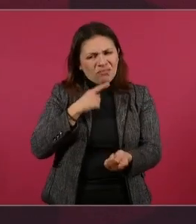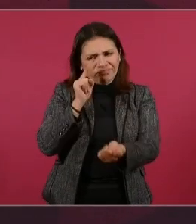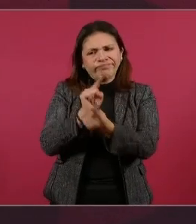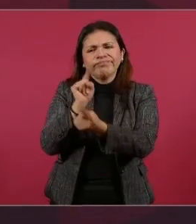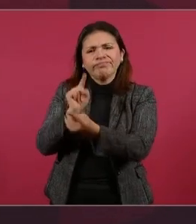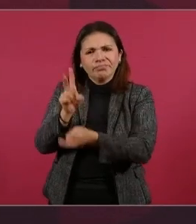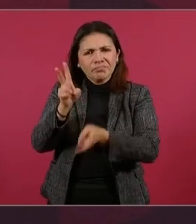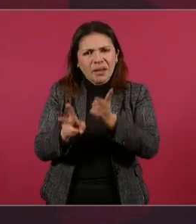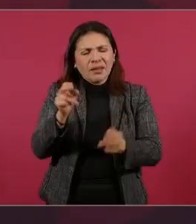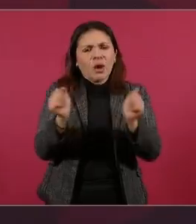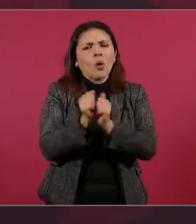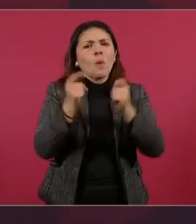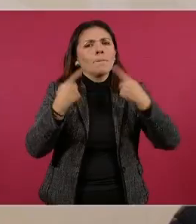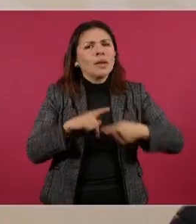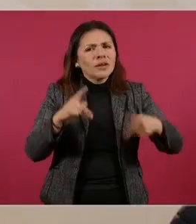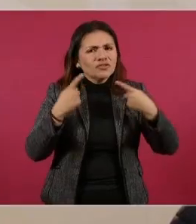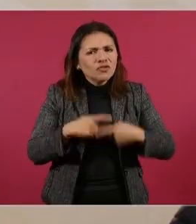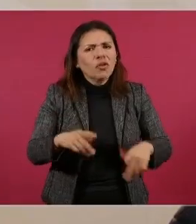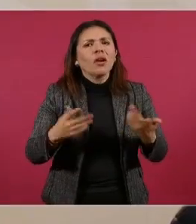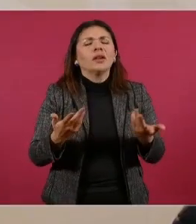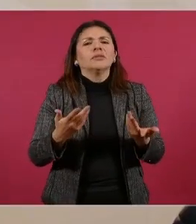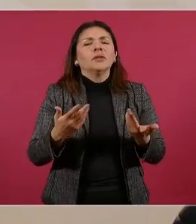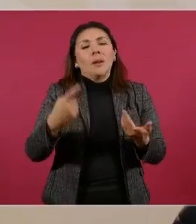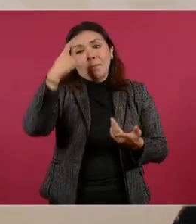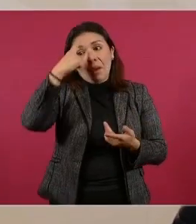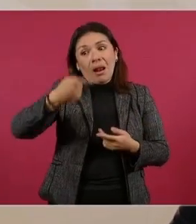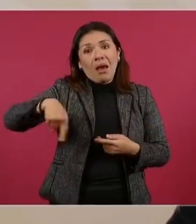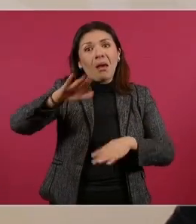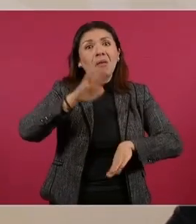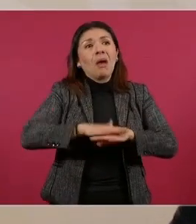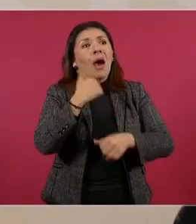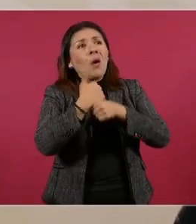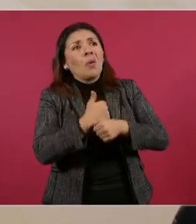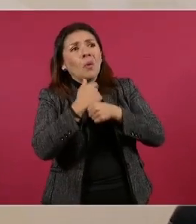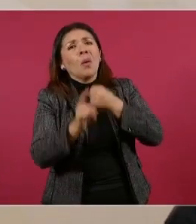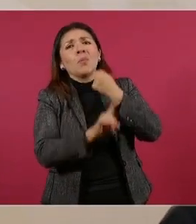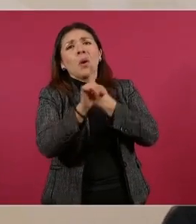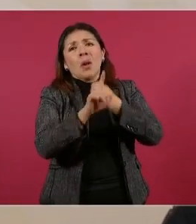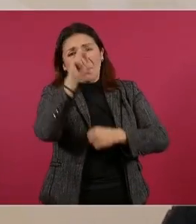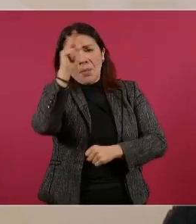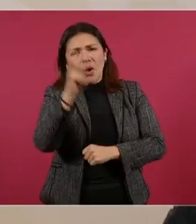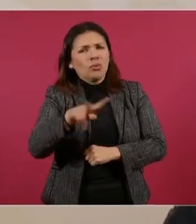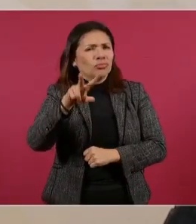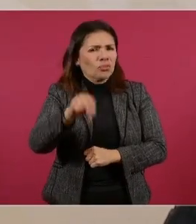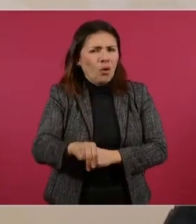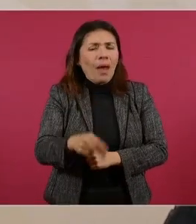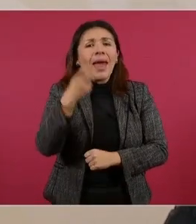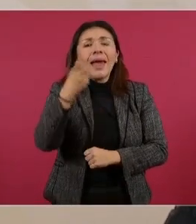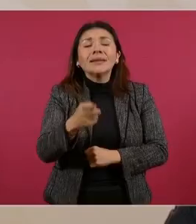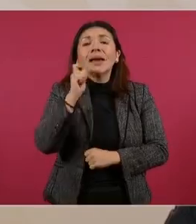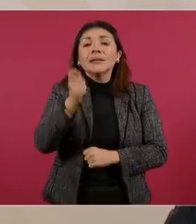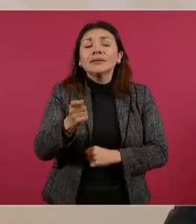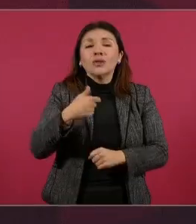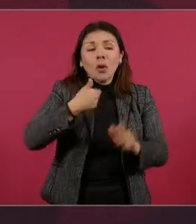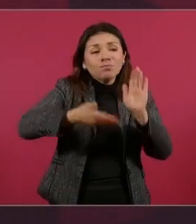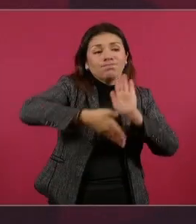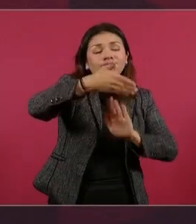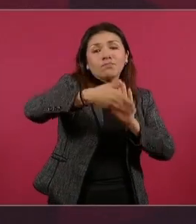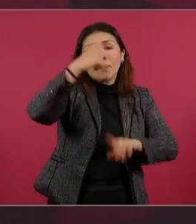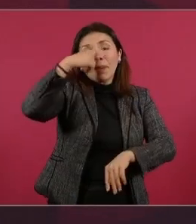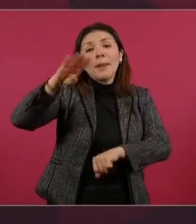gente y se está buscando no afectar a nadie es una obra de